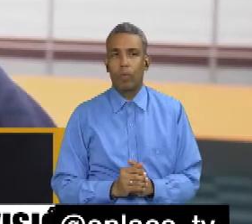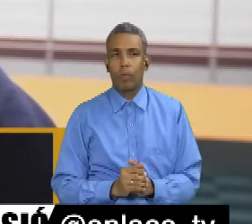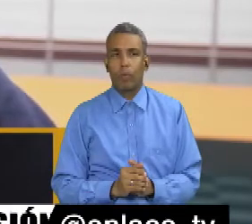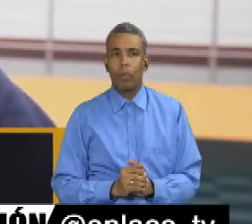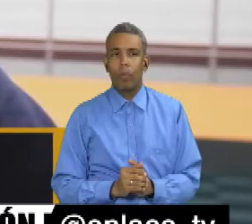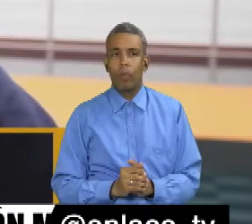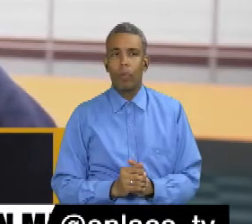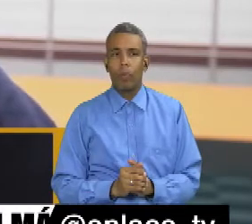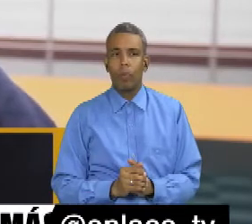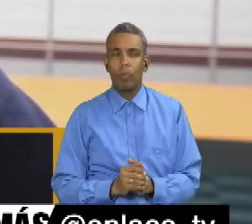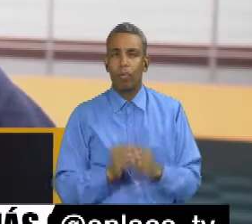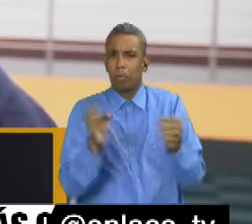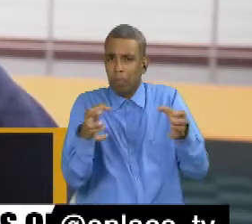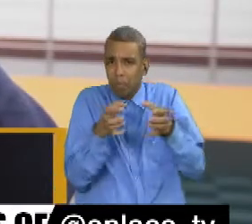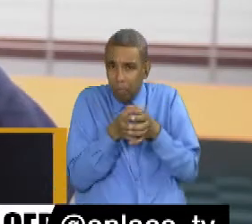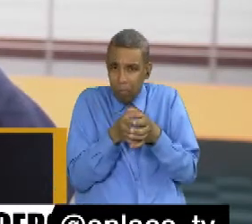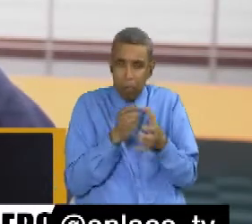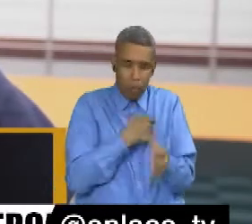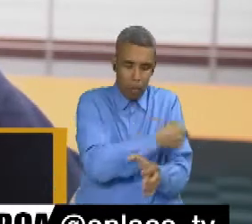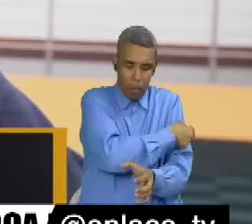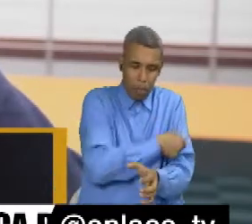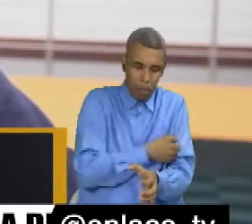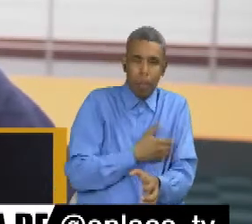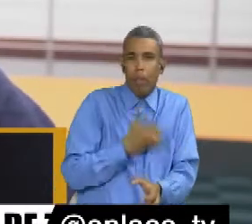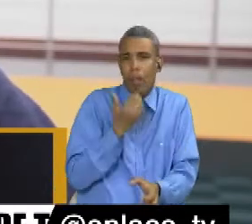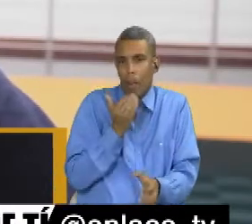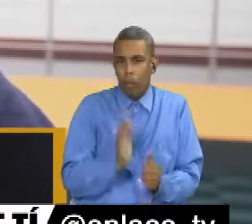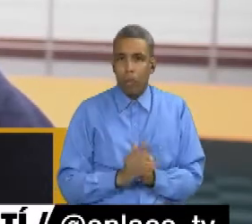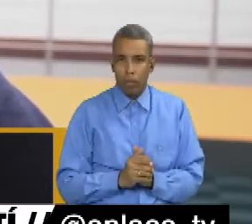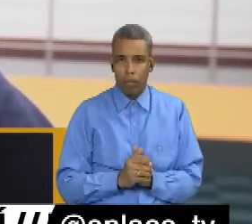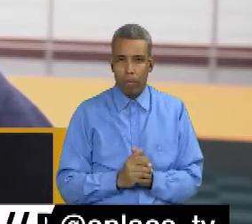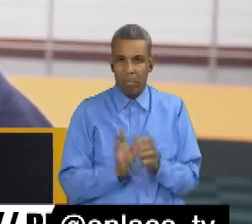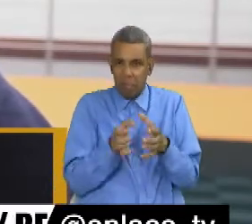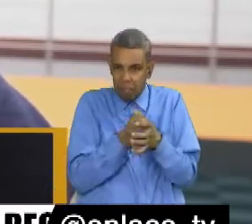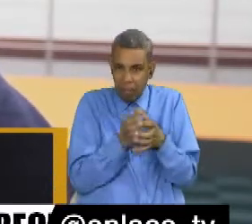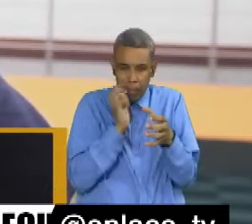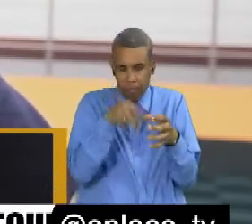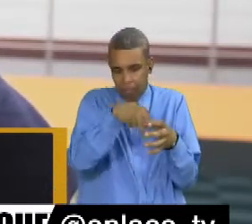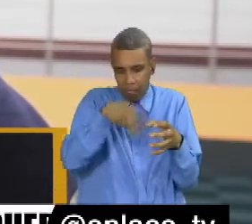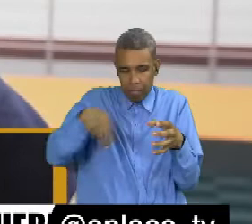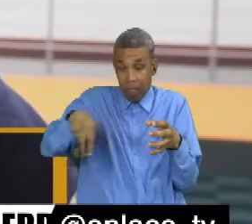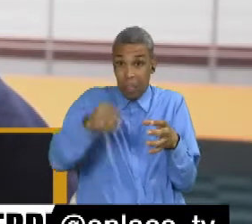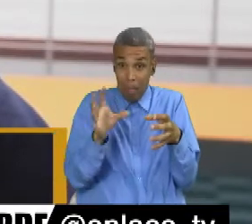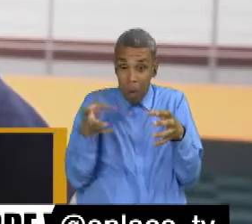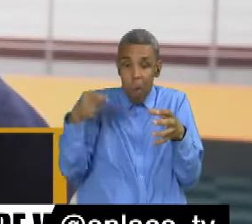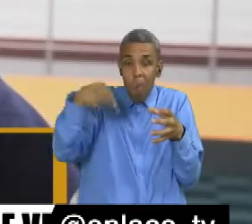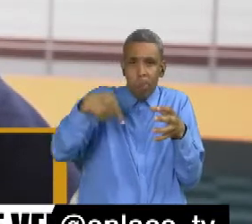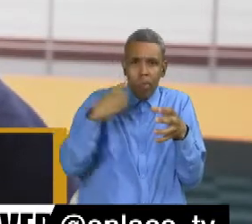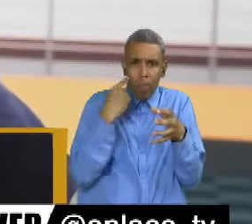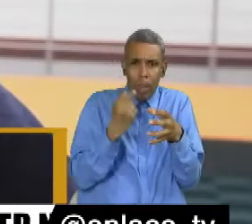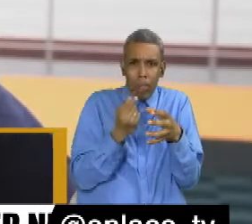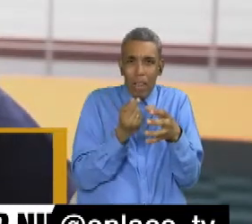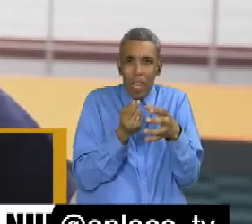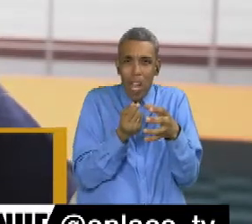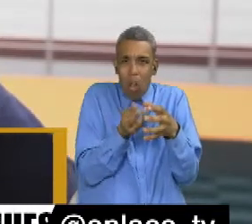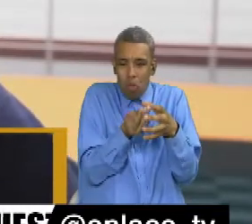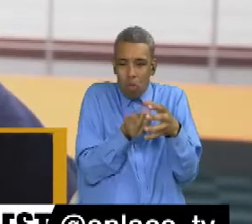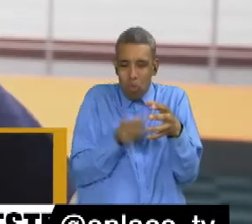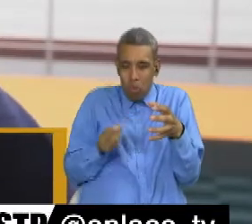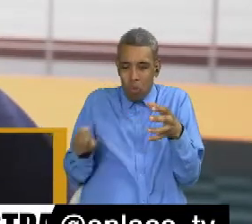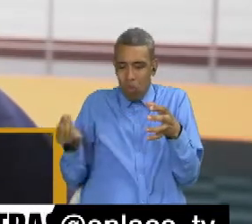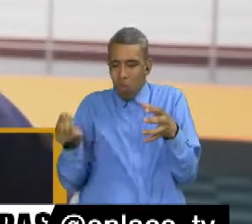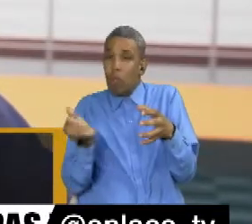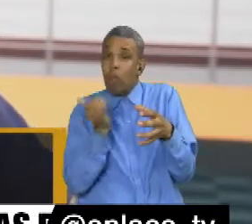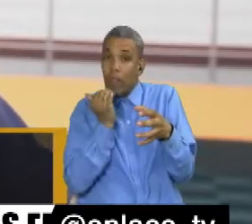competen sus funciones. Por ejemplo, la Policía Nacional La Policía Nacional le compete la parte de